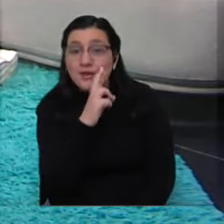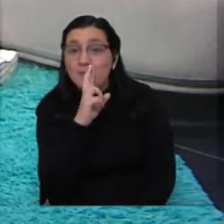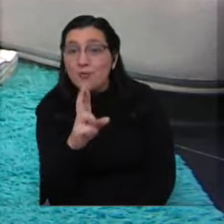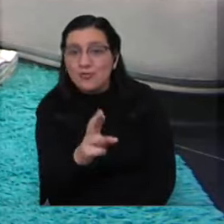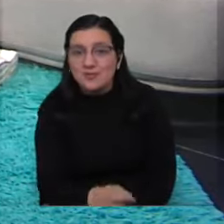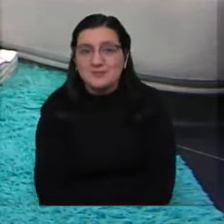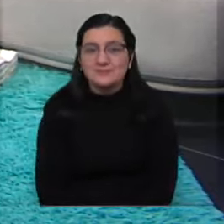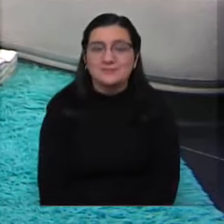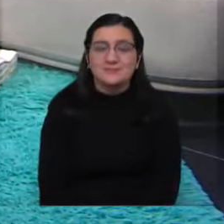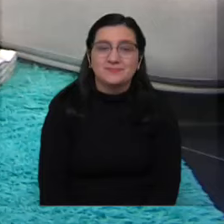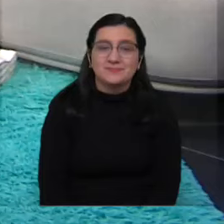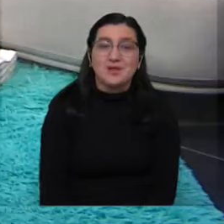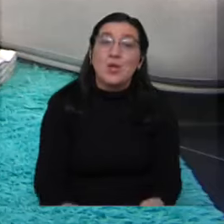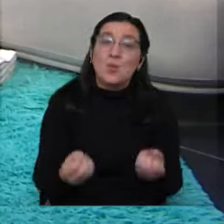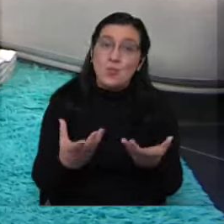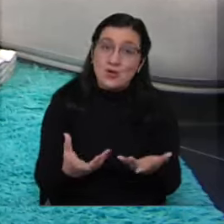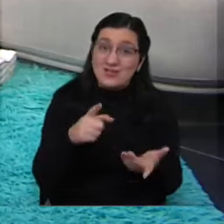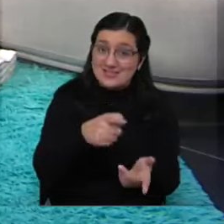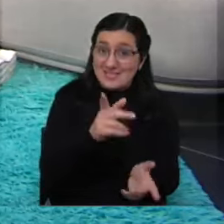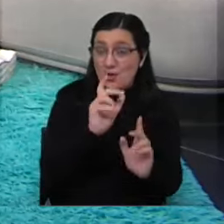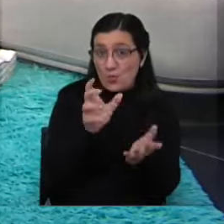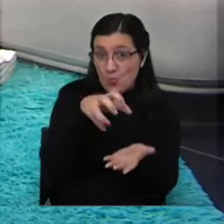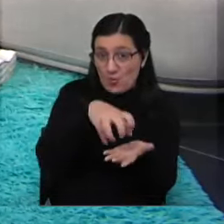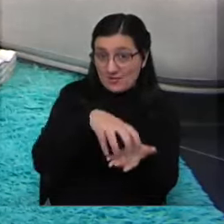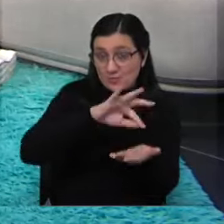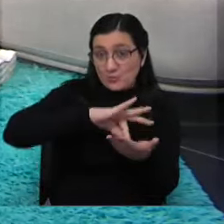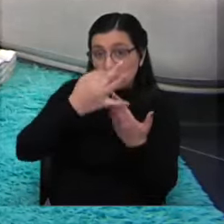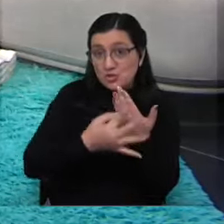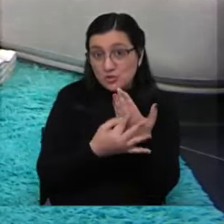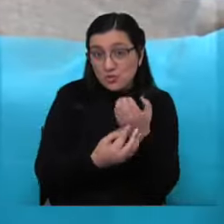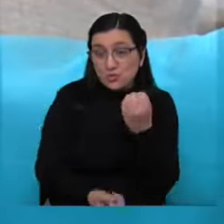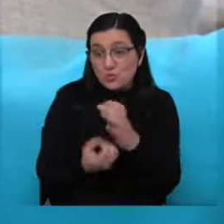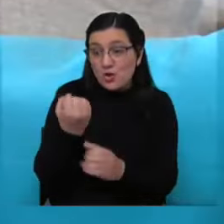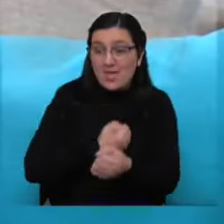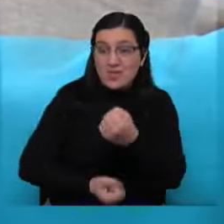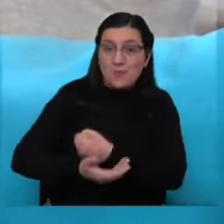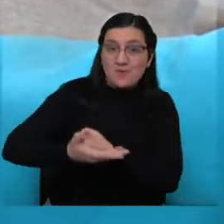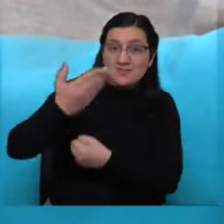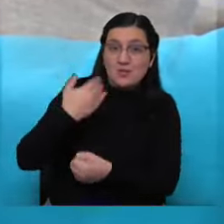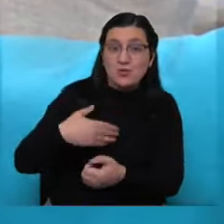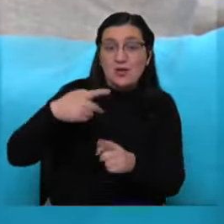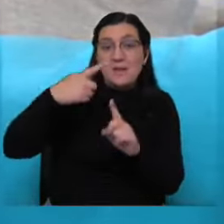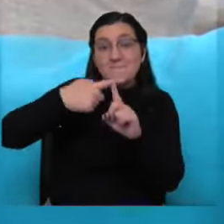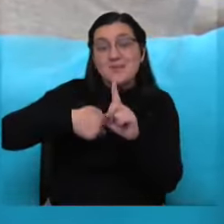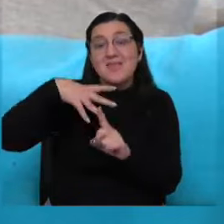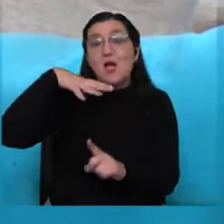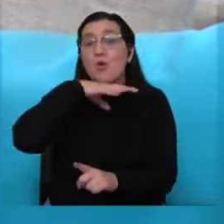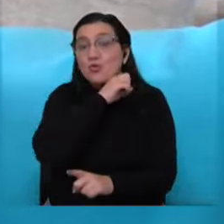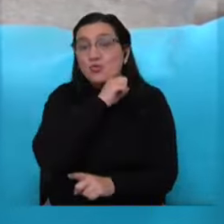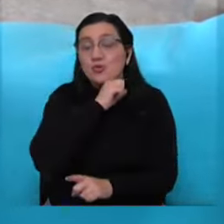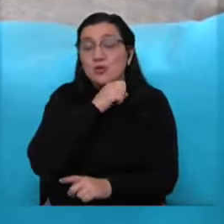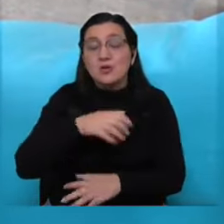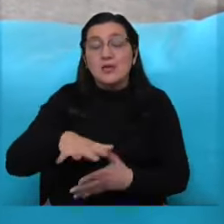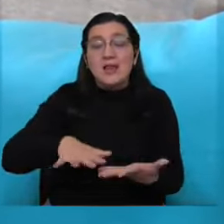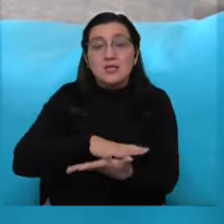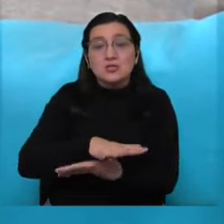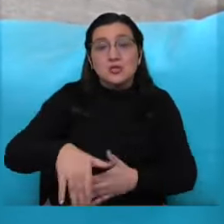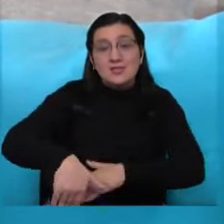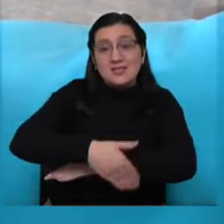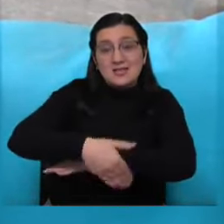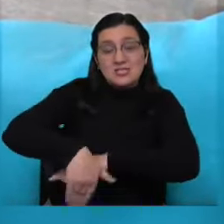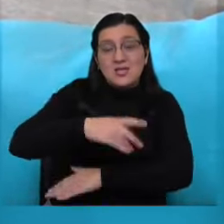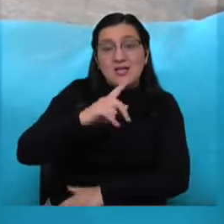ellos bueno cultivar es un proyecto que nace el año pasado en el mes de agosto ahí en la zona de Garibaldi y Juan Ramón